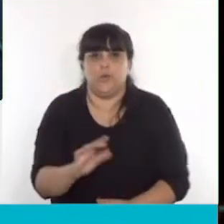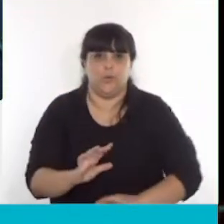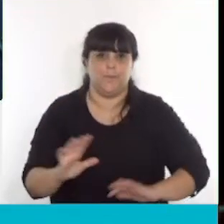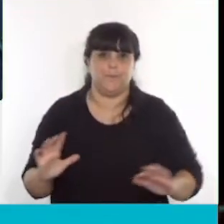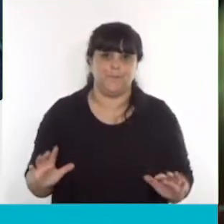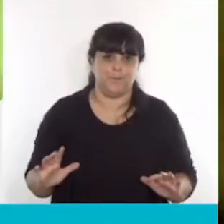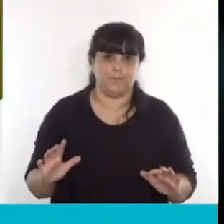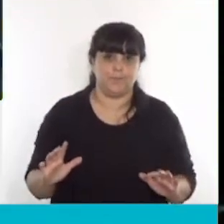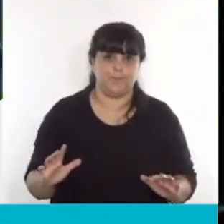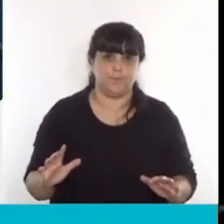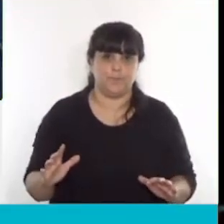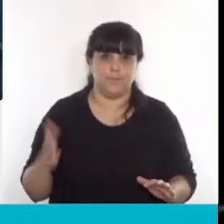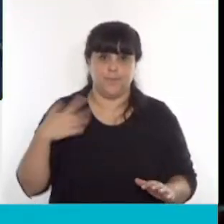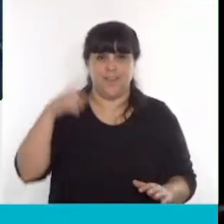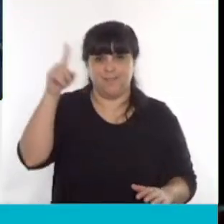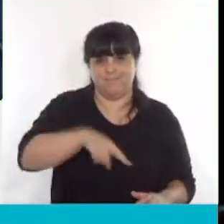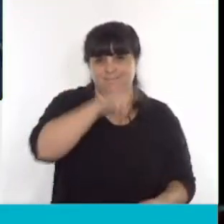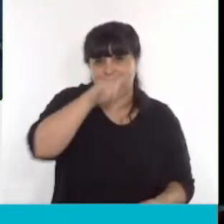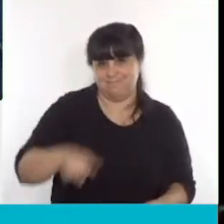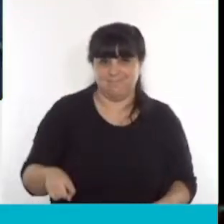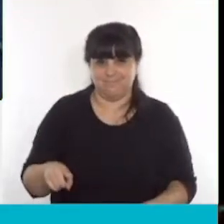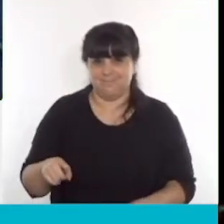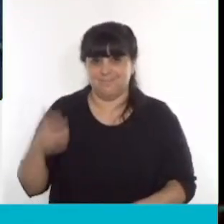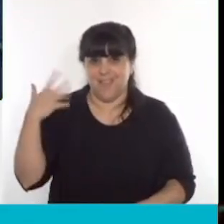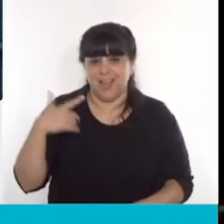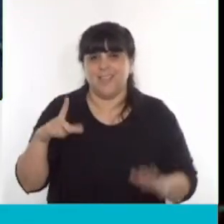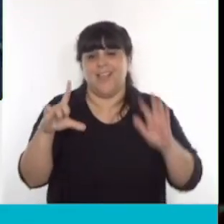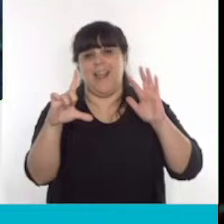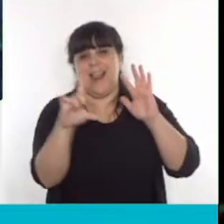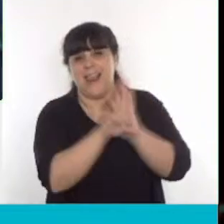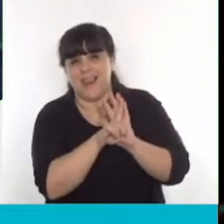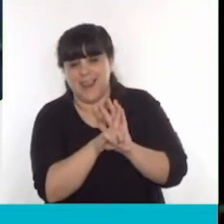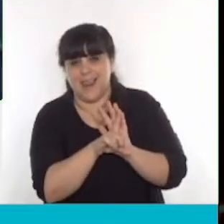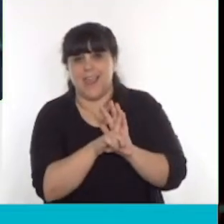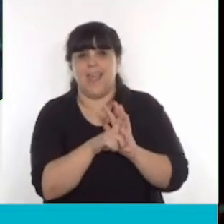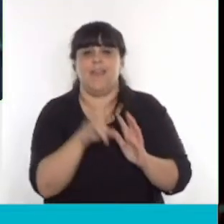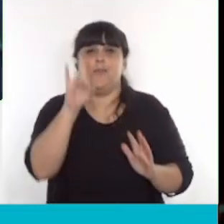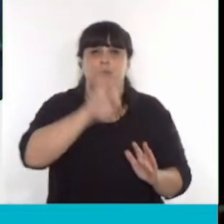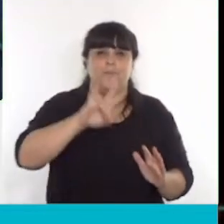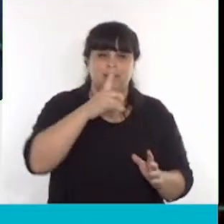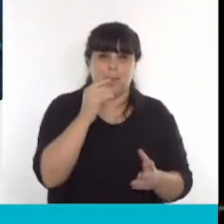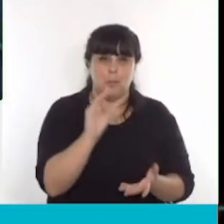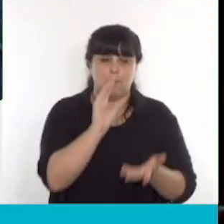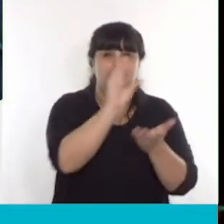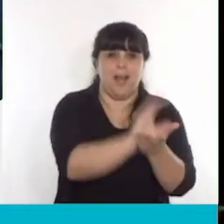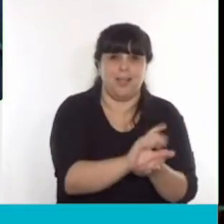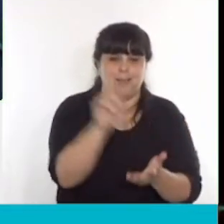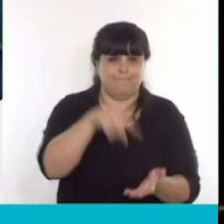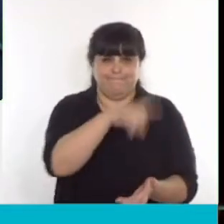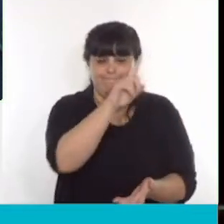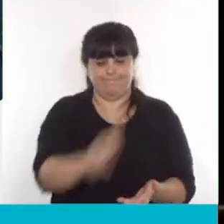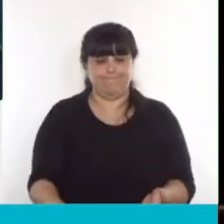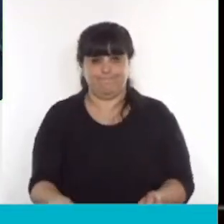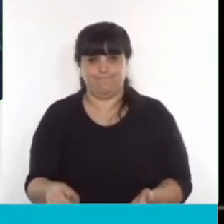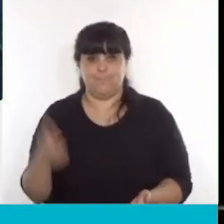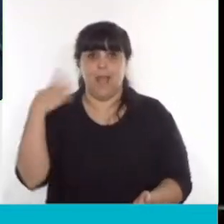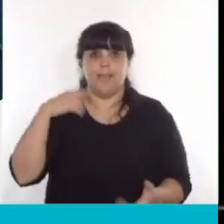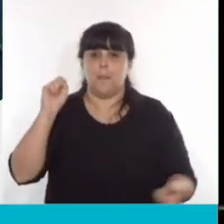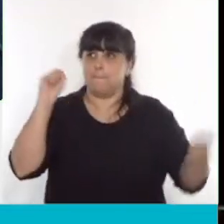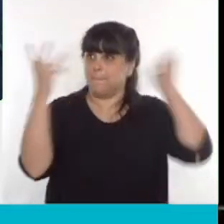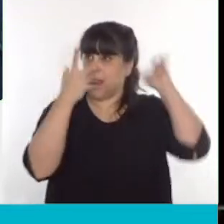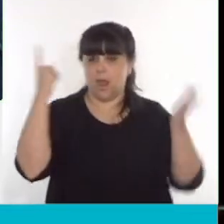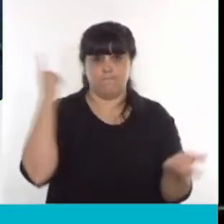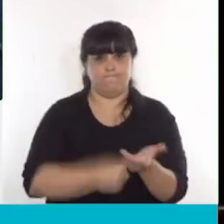el veto a la ley de financiamiento universitario que impuso Milei,